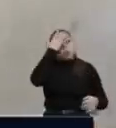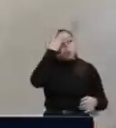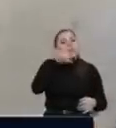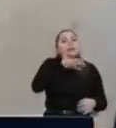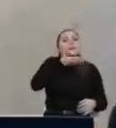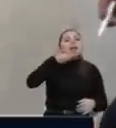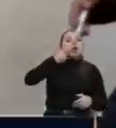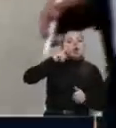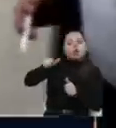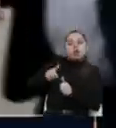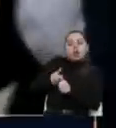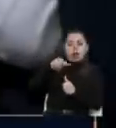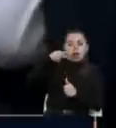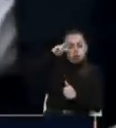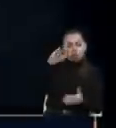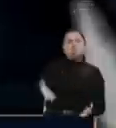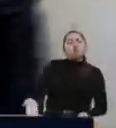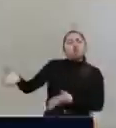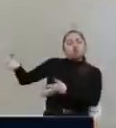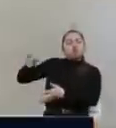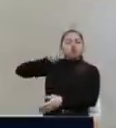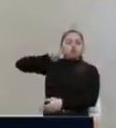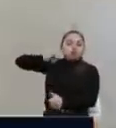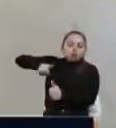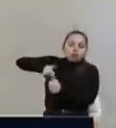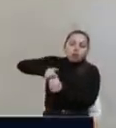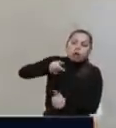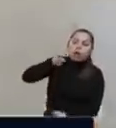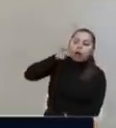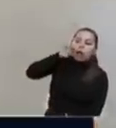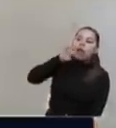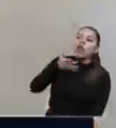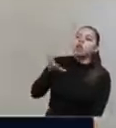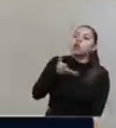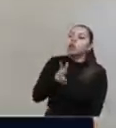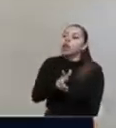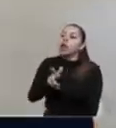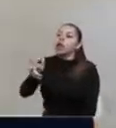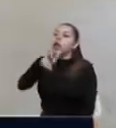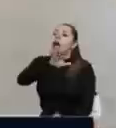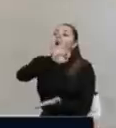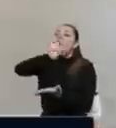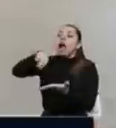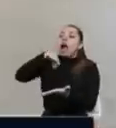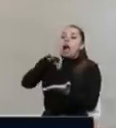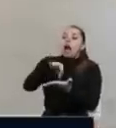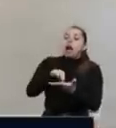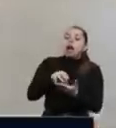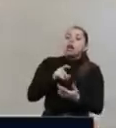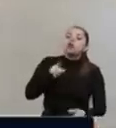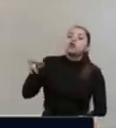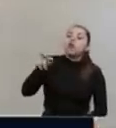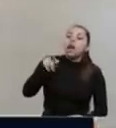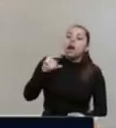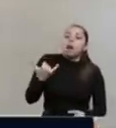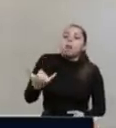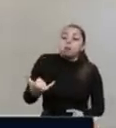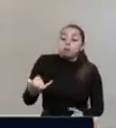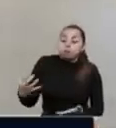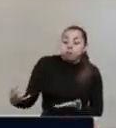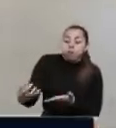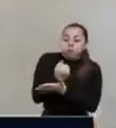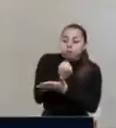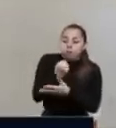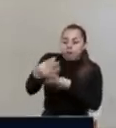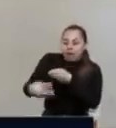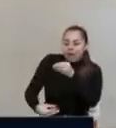a donde van a llegar? Y de esa manera no solo detienen los insumos que lleva, sino